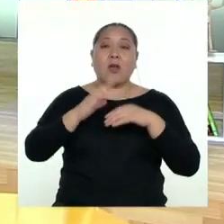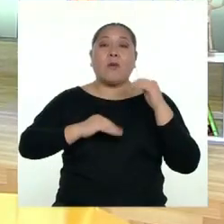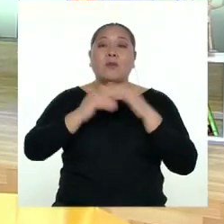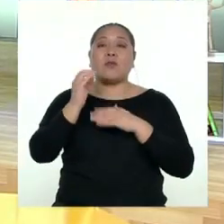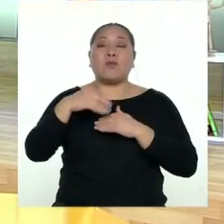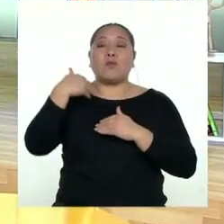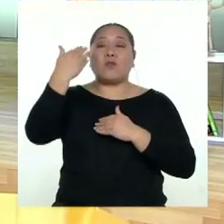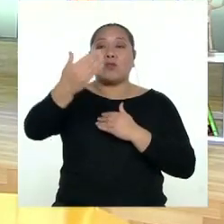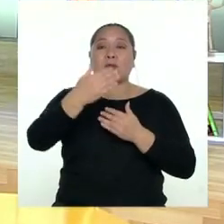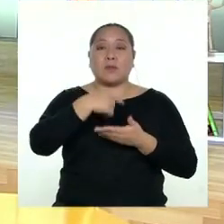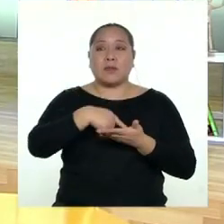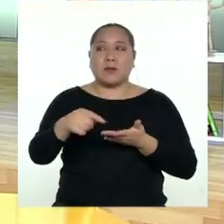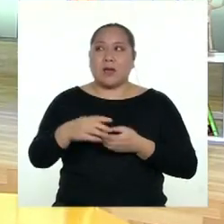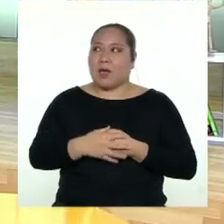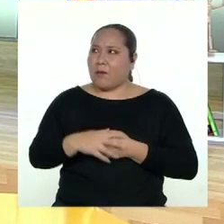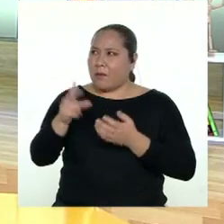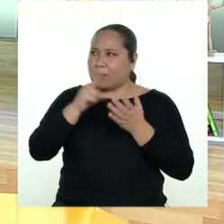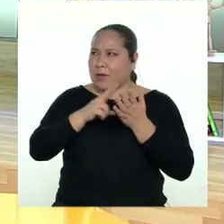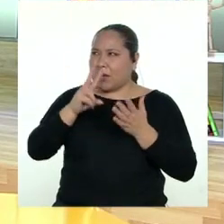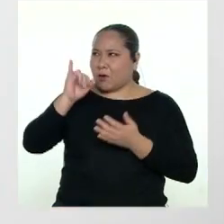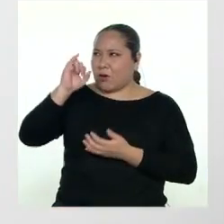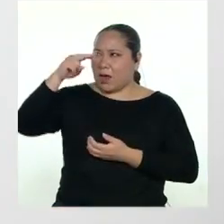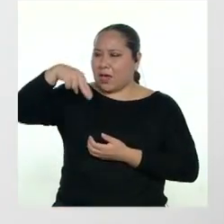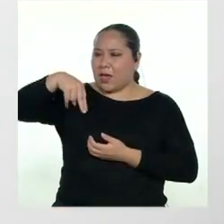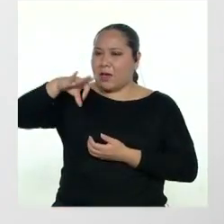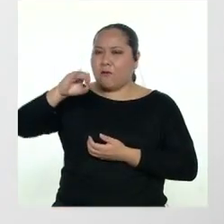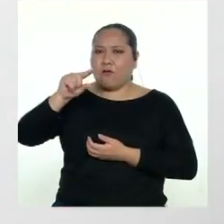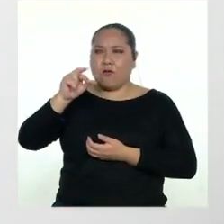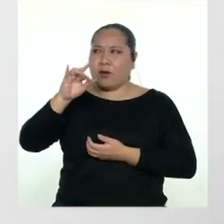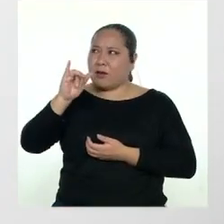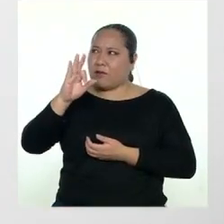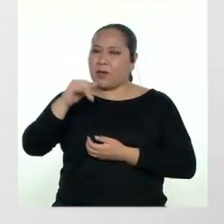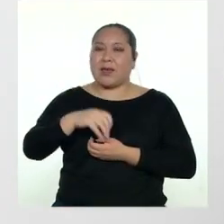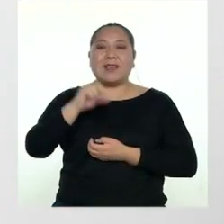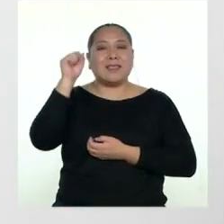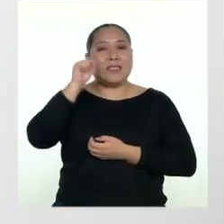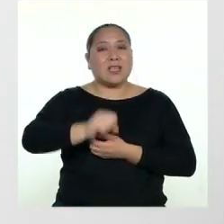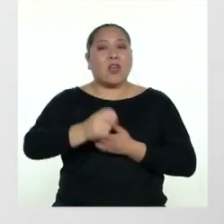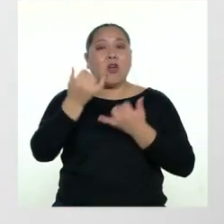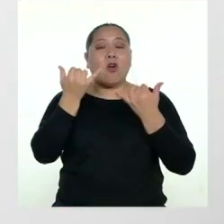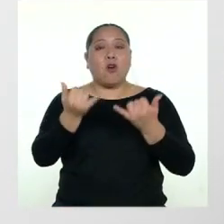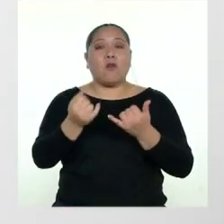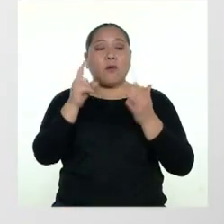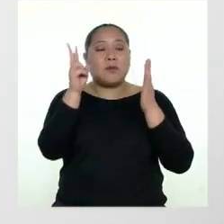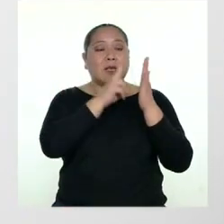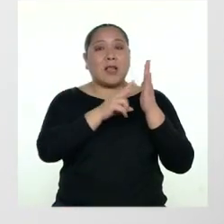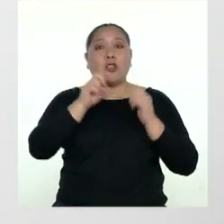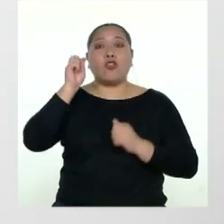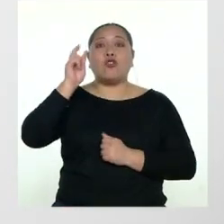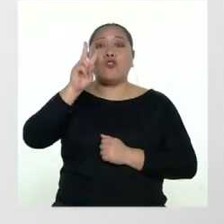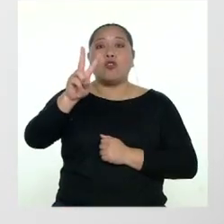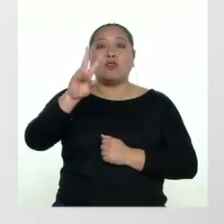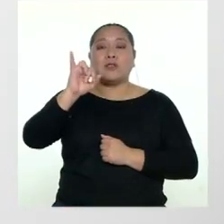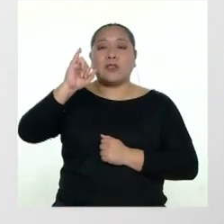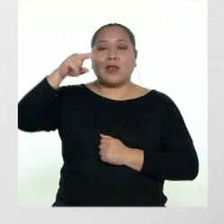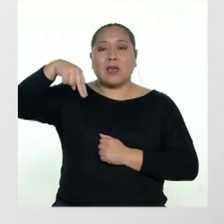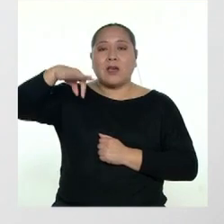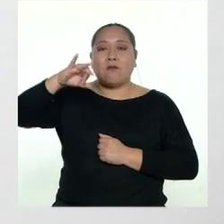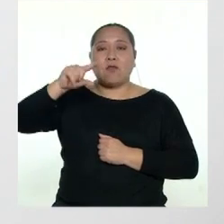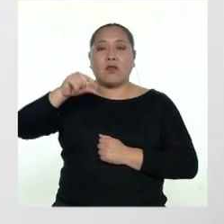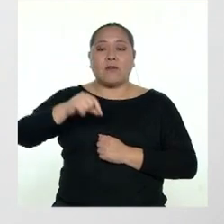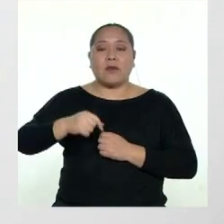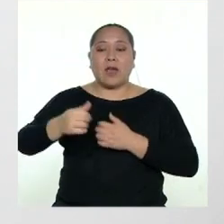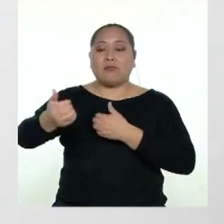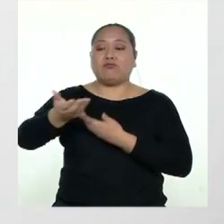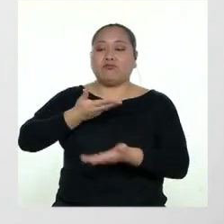a que vamos a leer una infografía, profesora? Así es, hoy vamos a leer dos infografías relacionadas con la